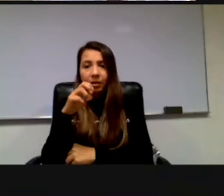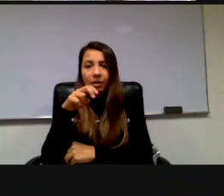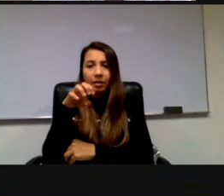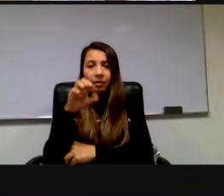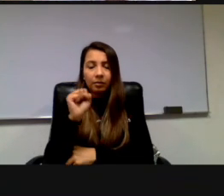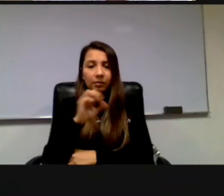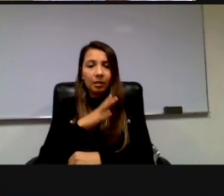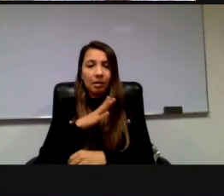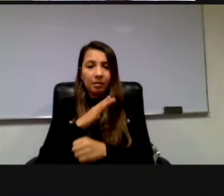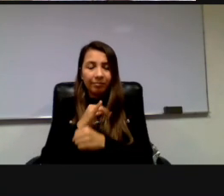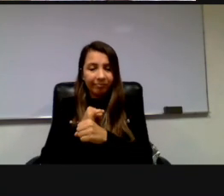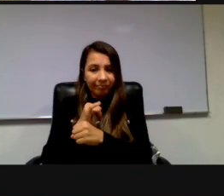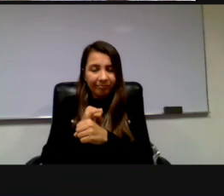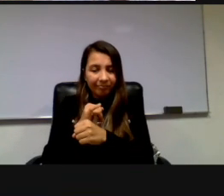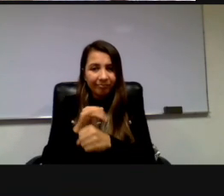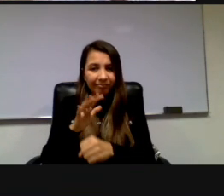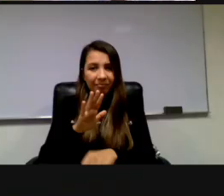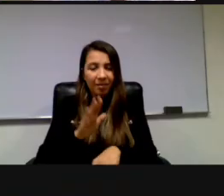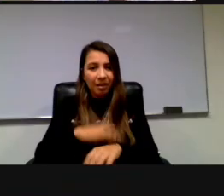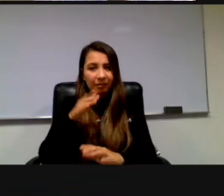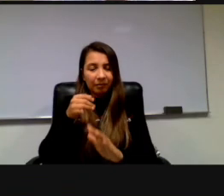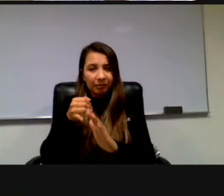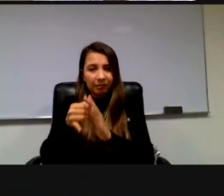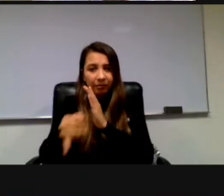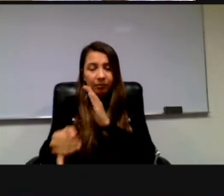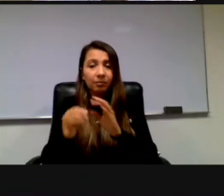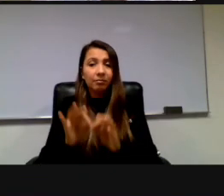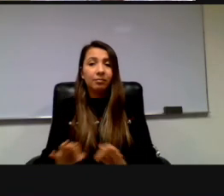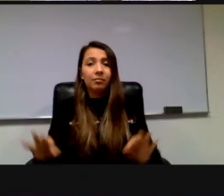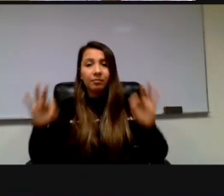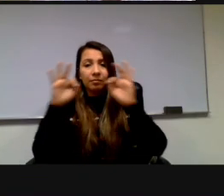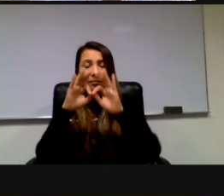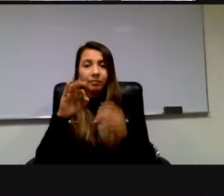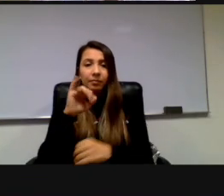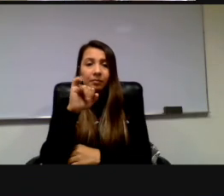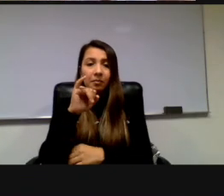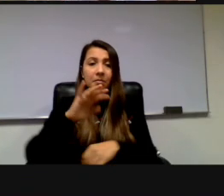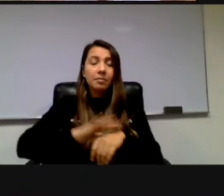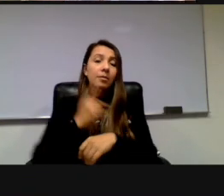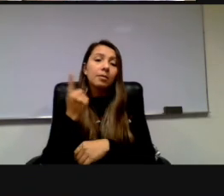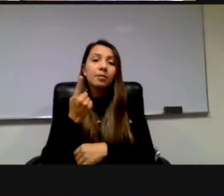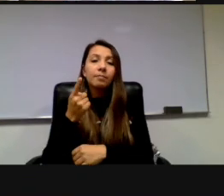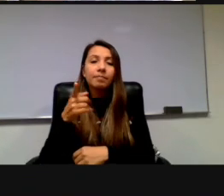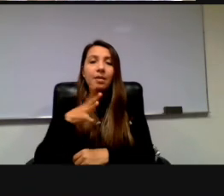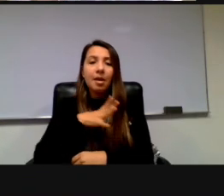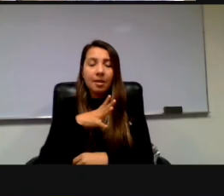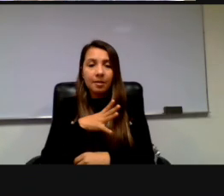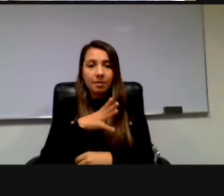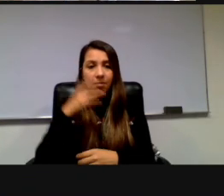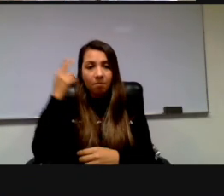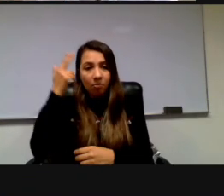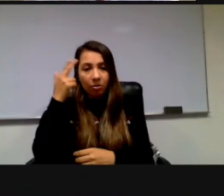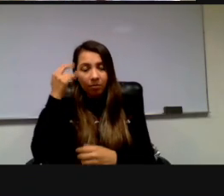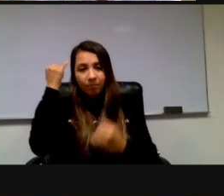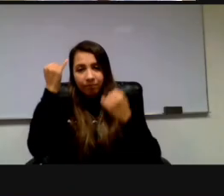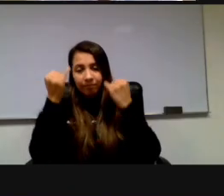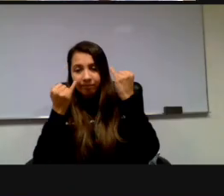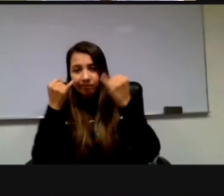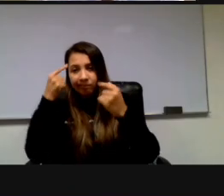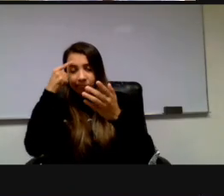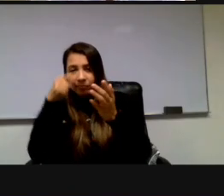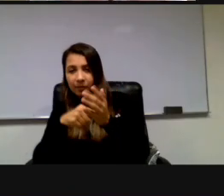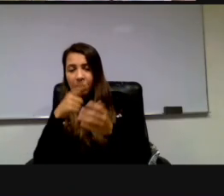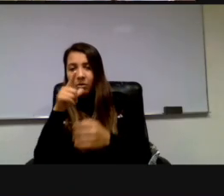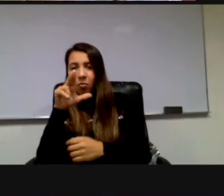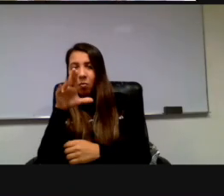con un análisis masivo, ¿no? Son muy importantes porque nos dan una hipótesis de cómo era